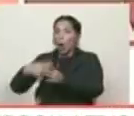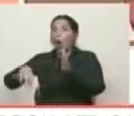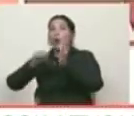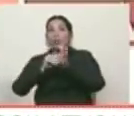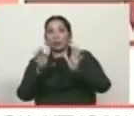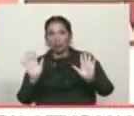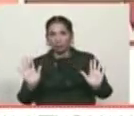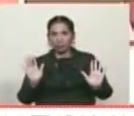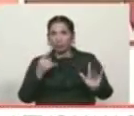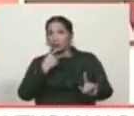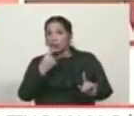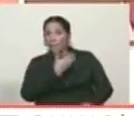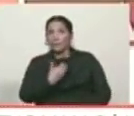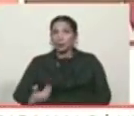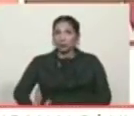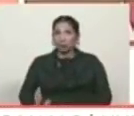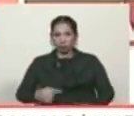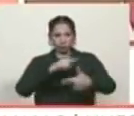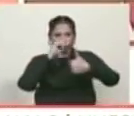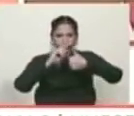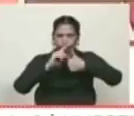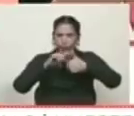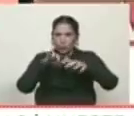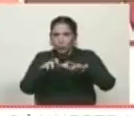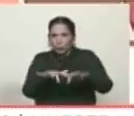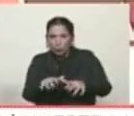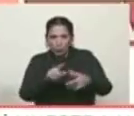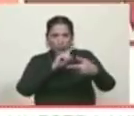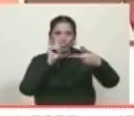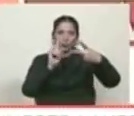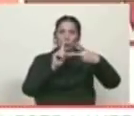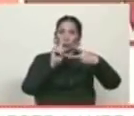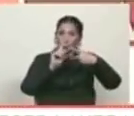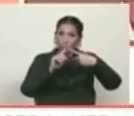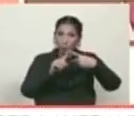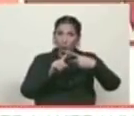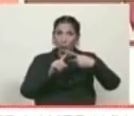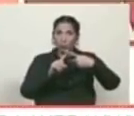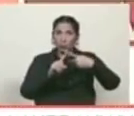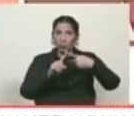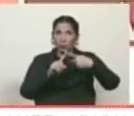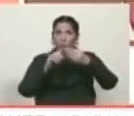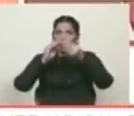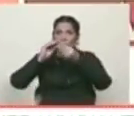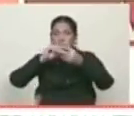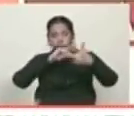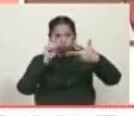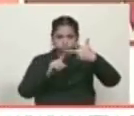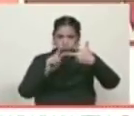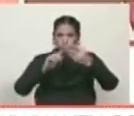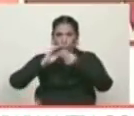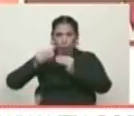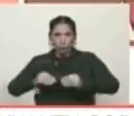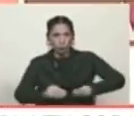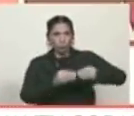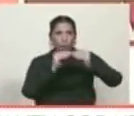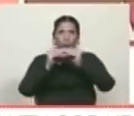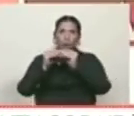Lo ponía el presidente en tres dimensiones, lo cibernético, lo electromagnético y después la reparación, la recuperación